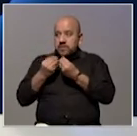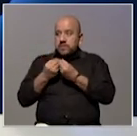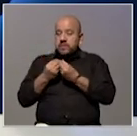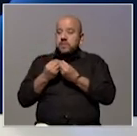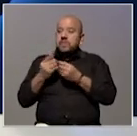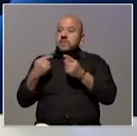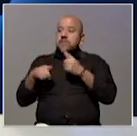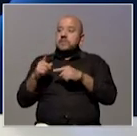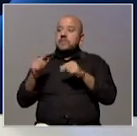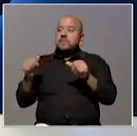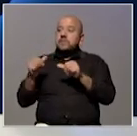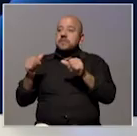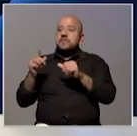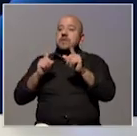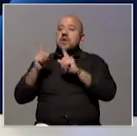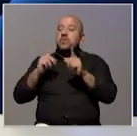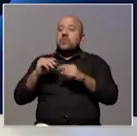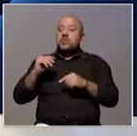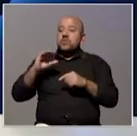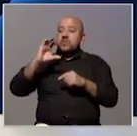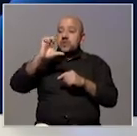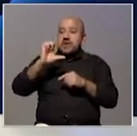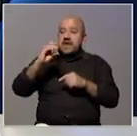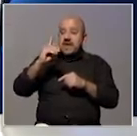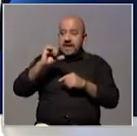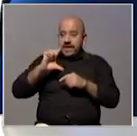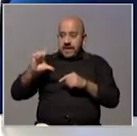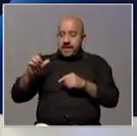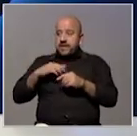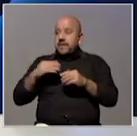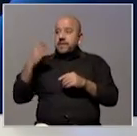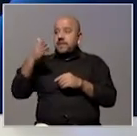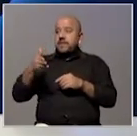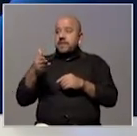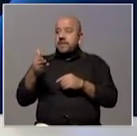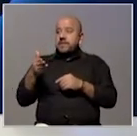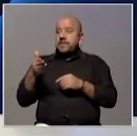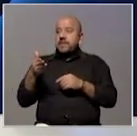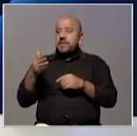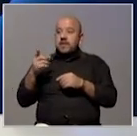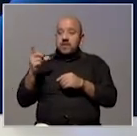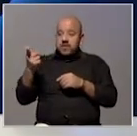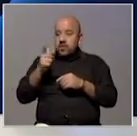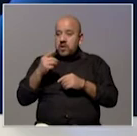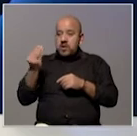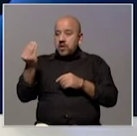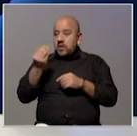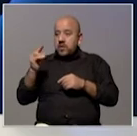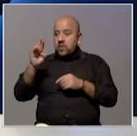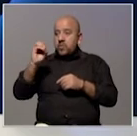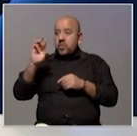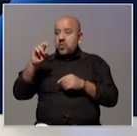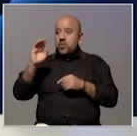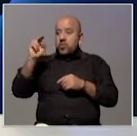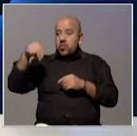que se hace es van a algunos ediles como para pedir la hora porque no hay quórum pero si eso se conversa